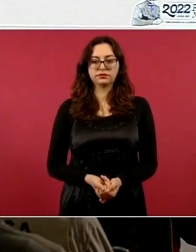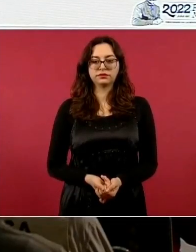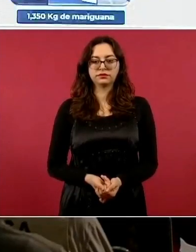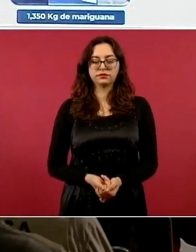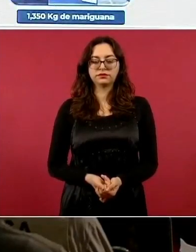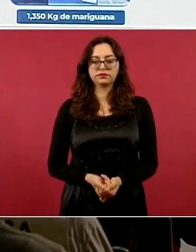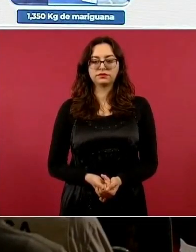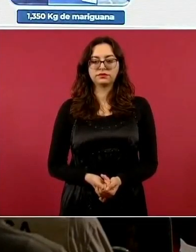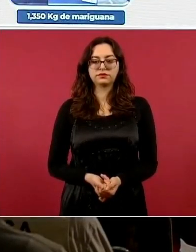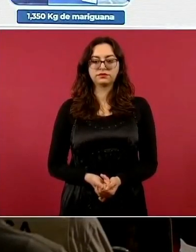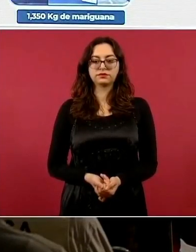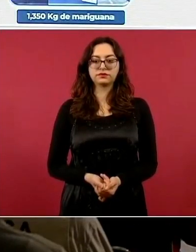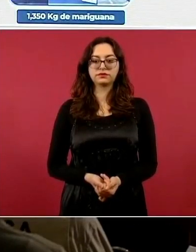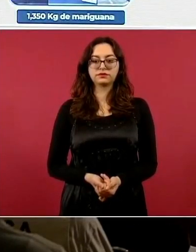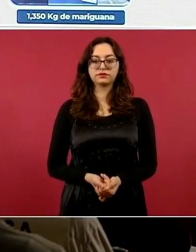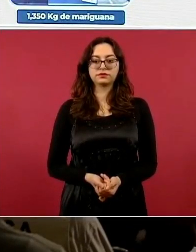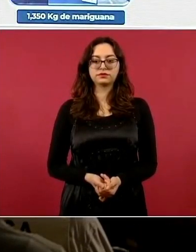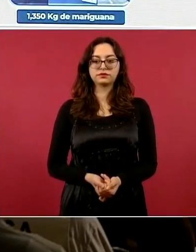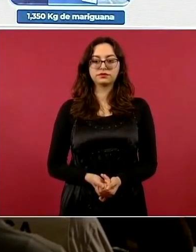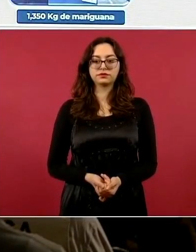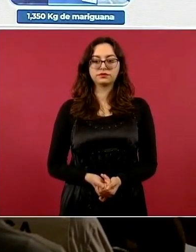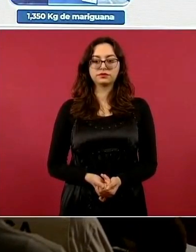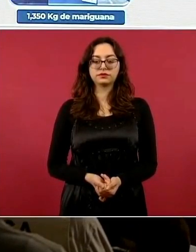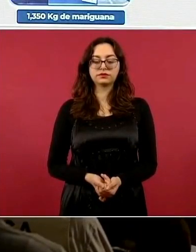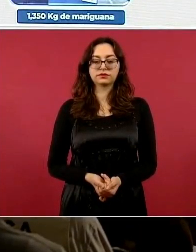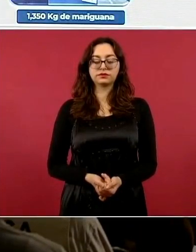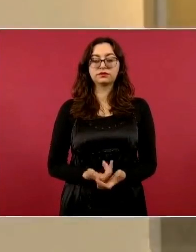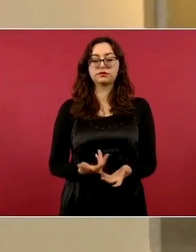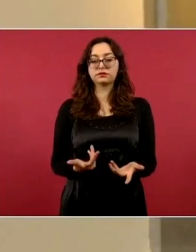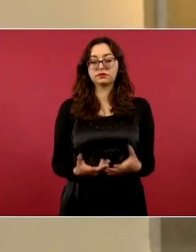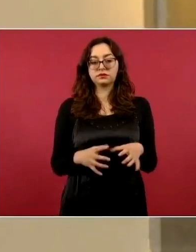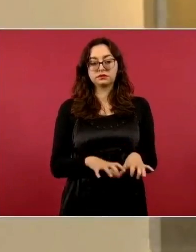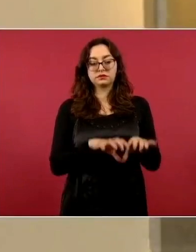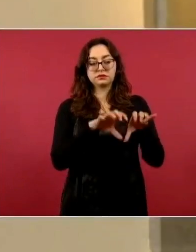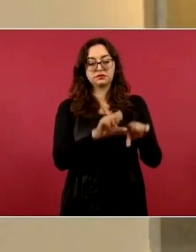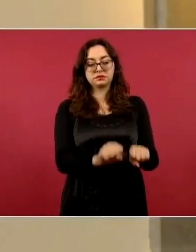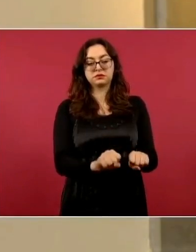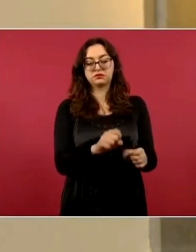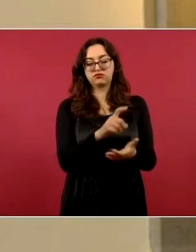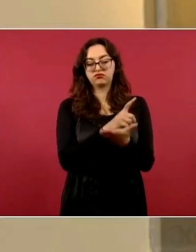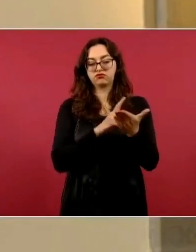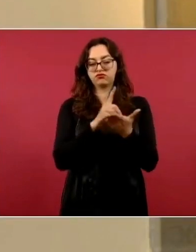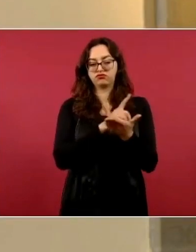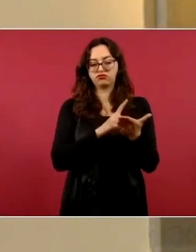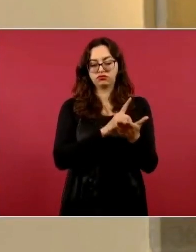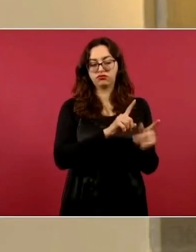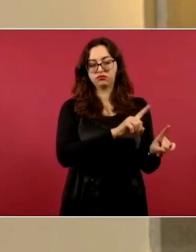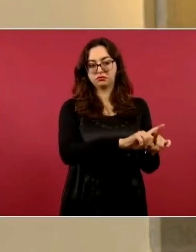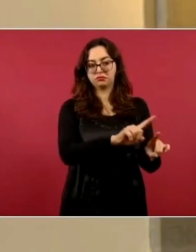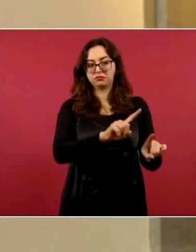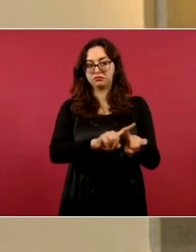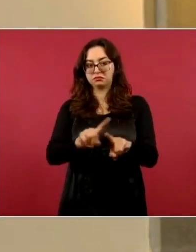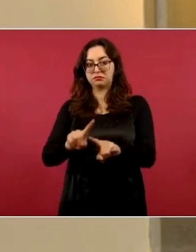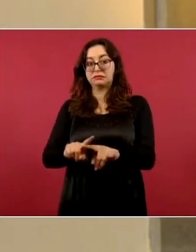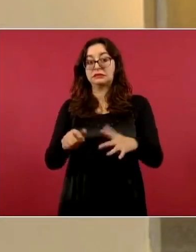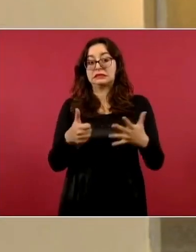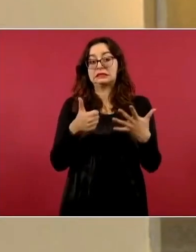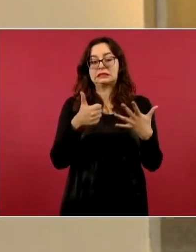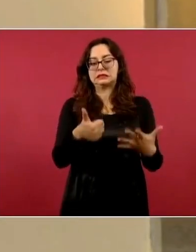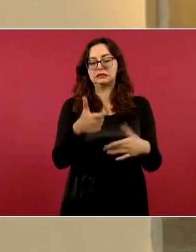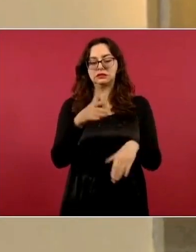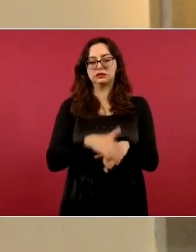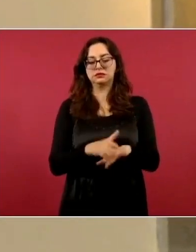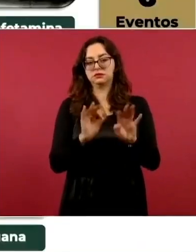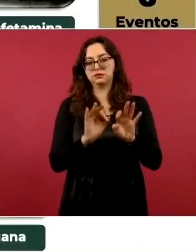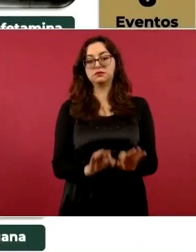favor dentro de estos aseguramientos de drogas hay seis aseguramientos relevantes